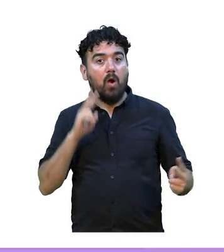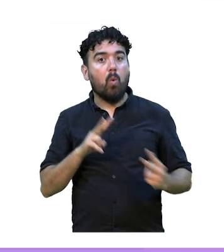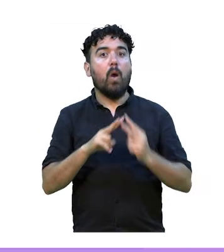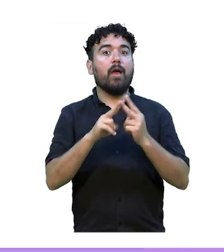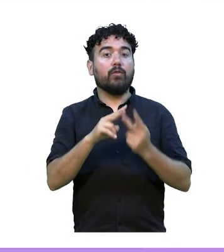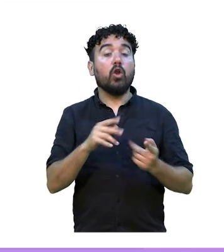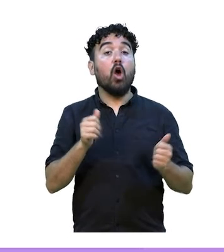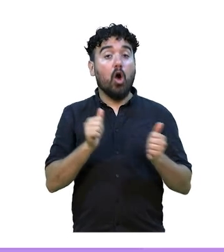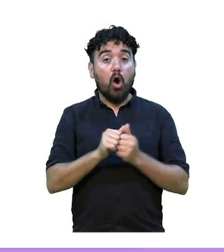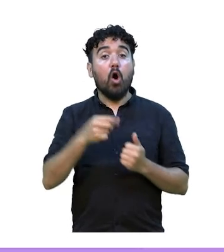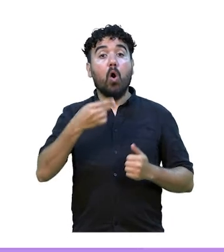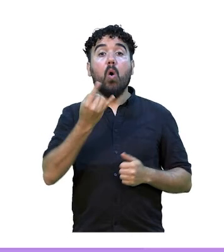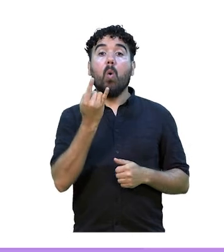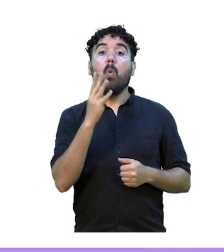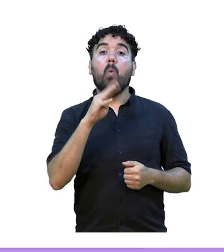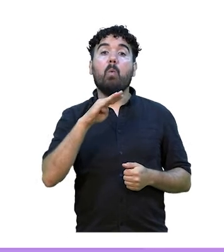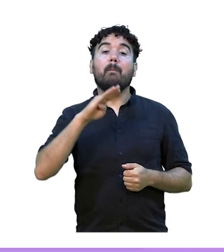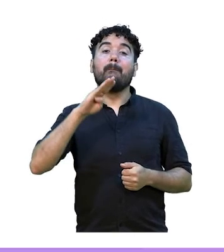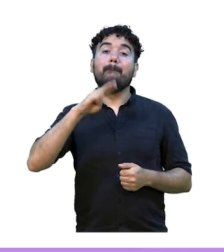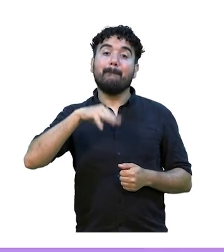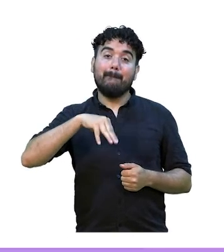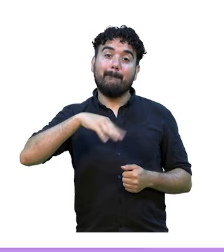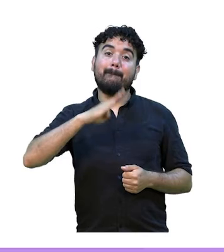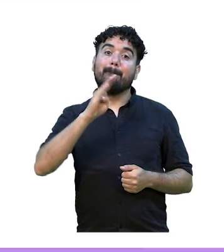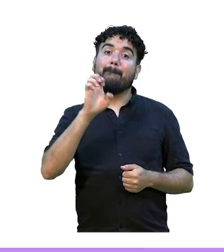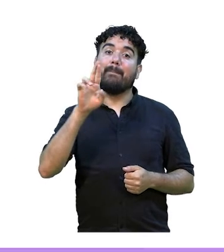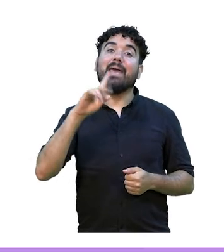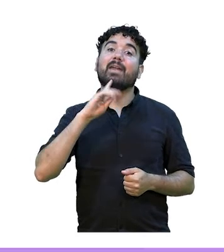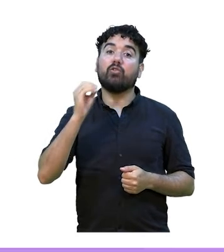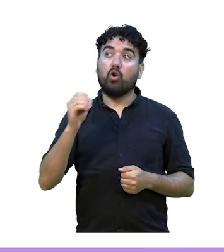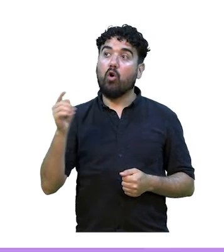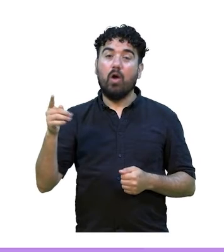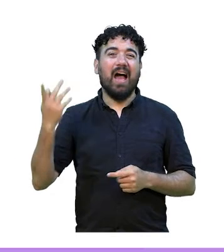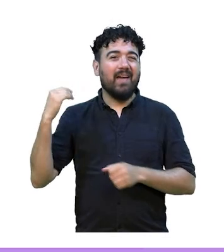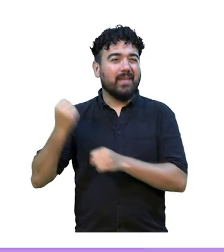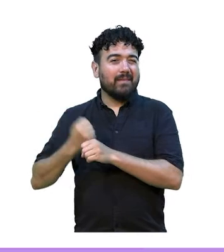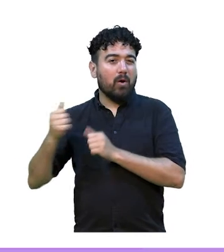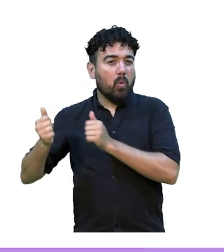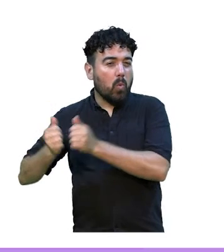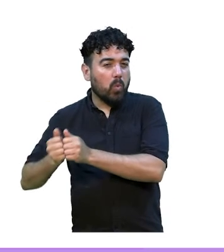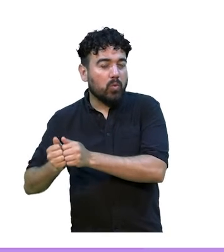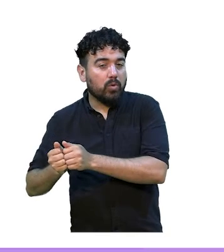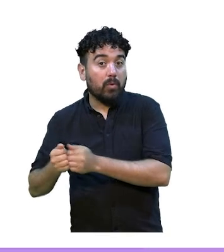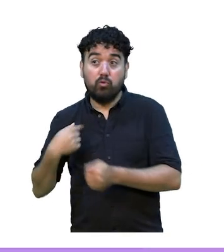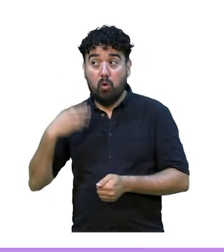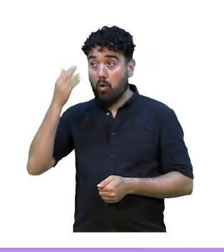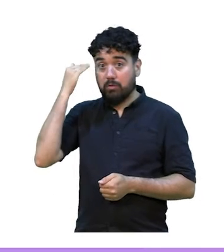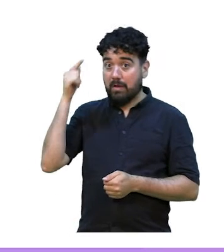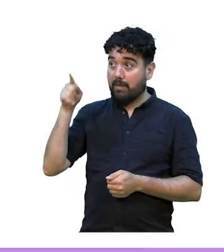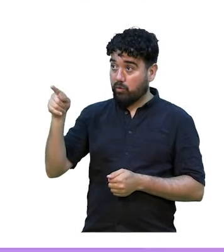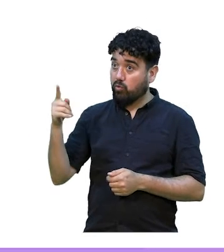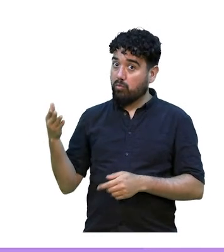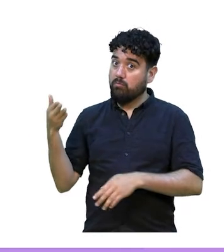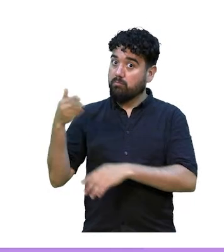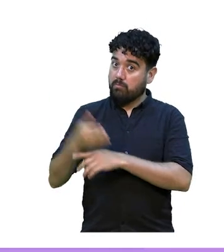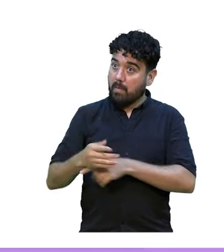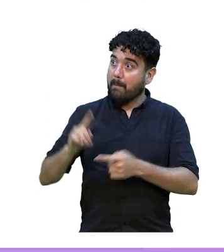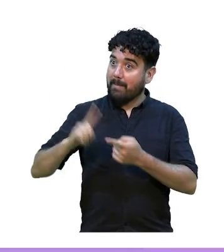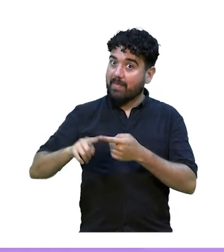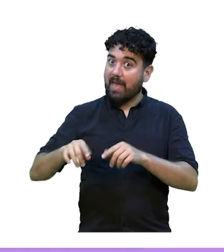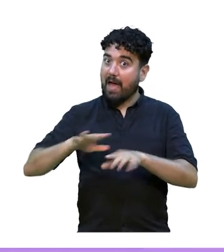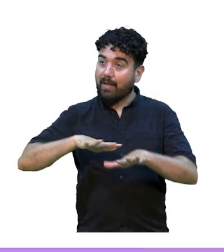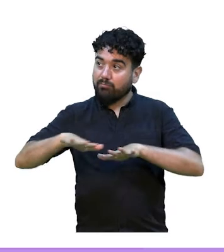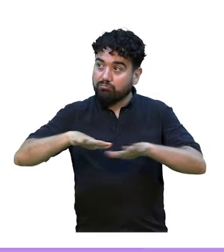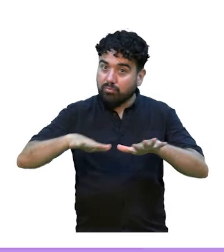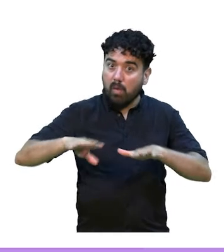muy interesante este encuentro casual con Humberto. Hemos trabajado en otras cosas juntos, pero yo no tenía idea, por ejemplo, que tú habías